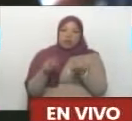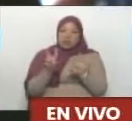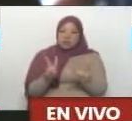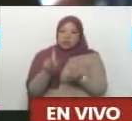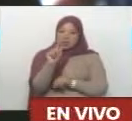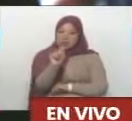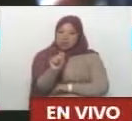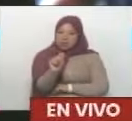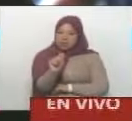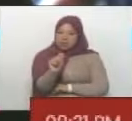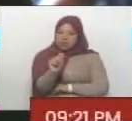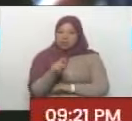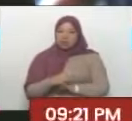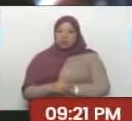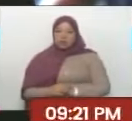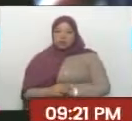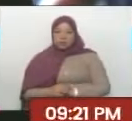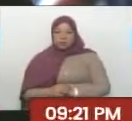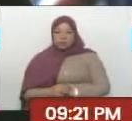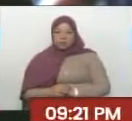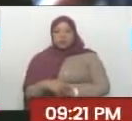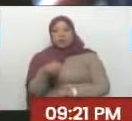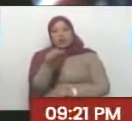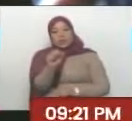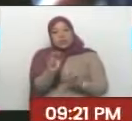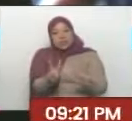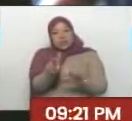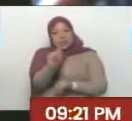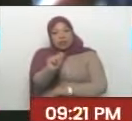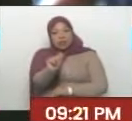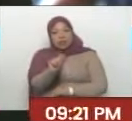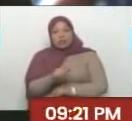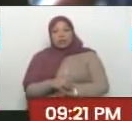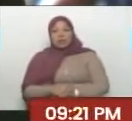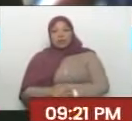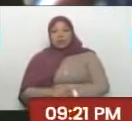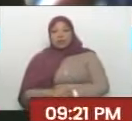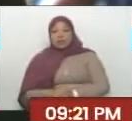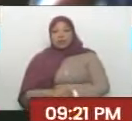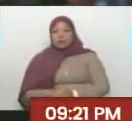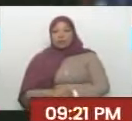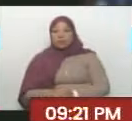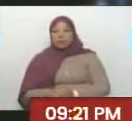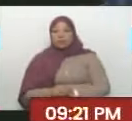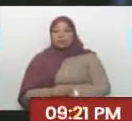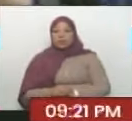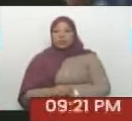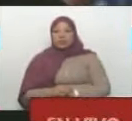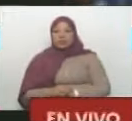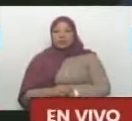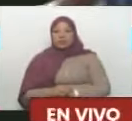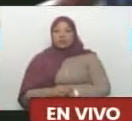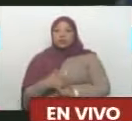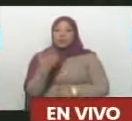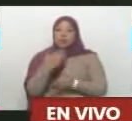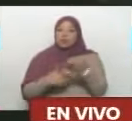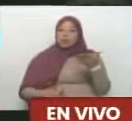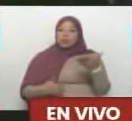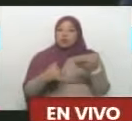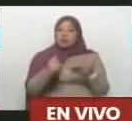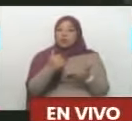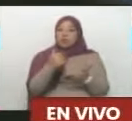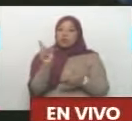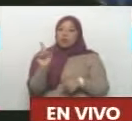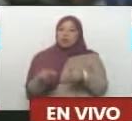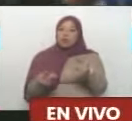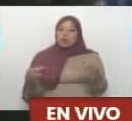7T, las 7 transformaciones. Claro, las 7T. Le voy a citar un solo ejemplo. Luego Cristóbal me dijo, no, tienes que venir